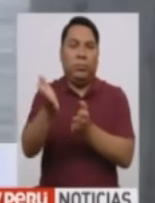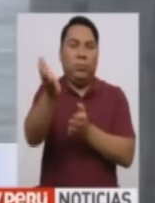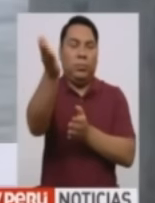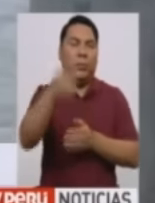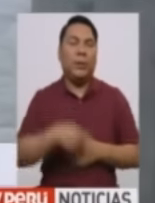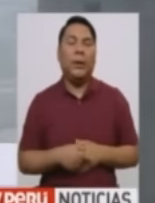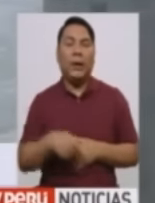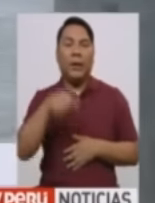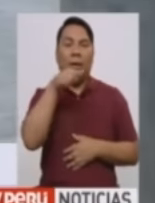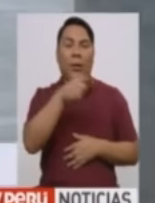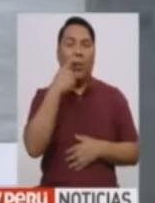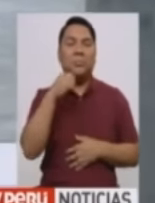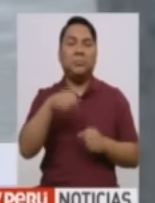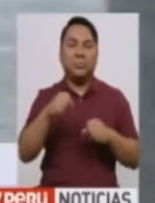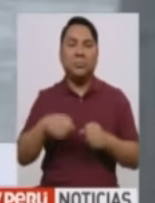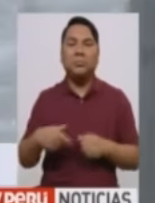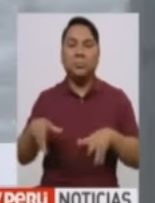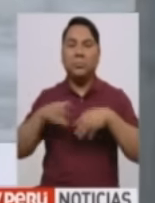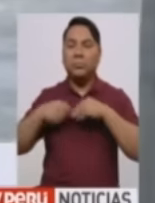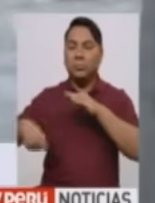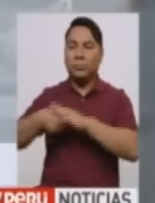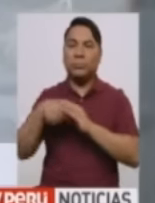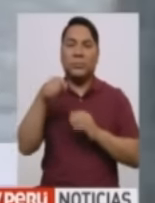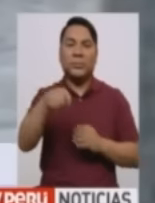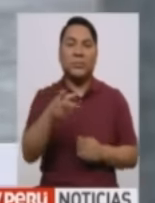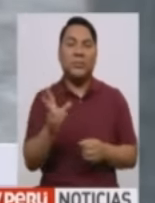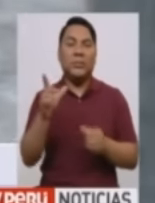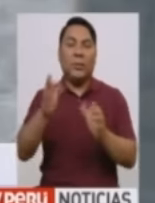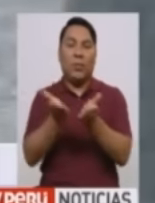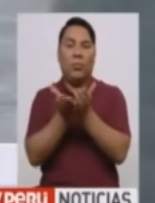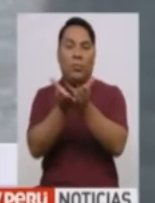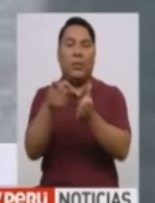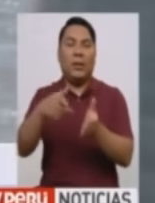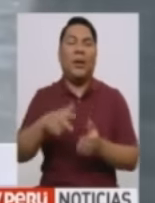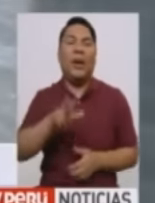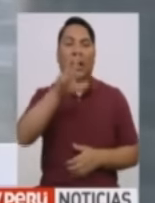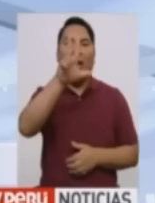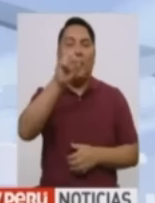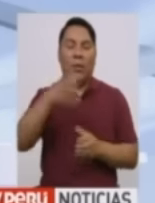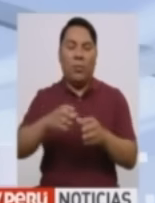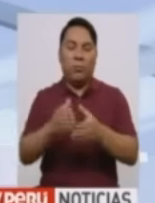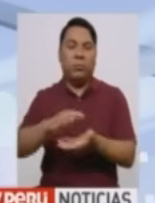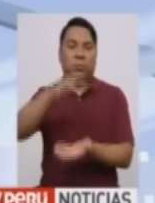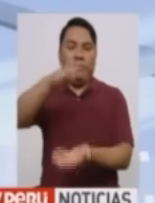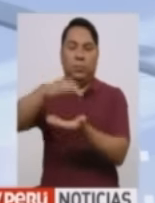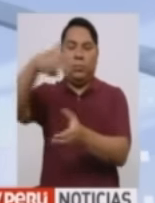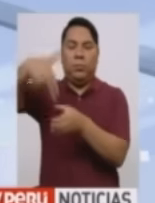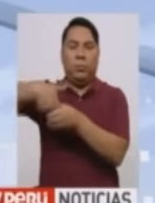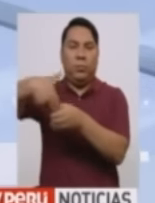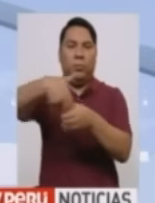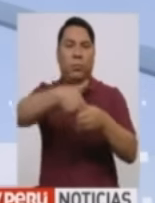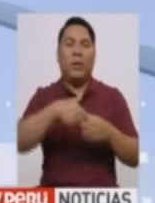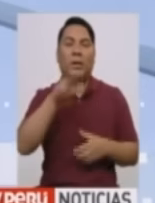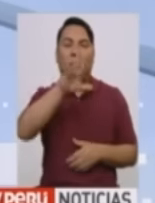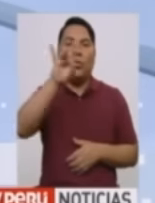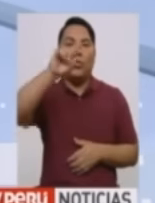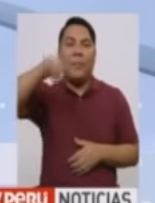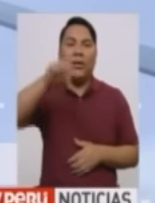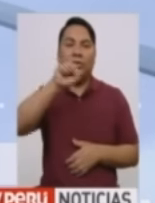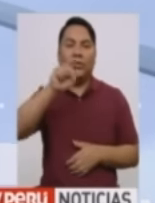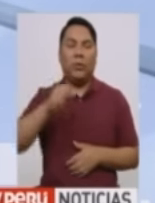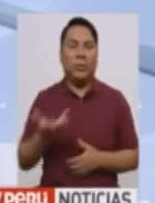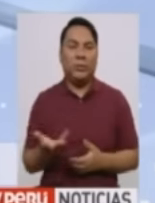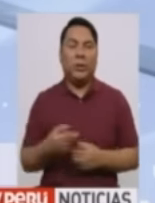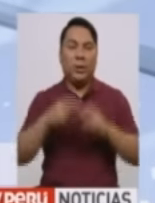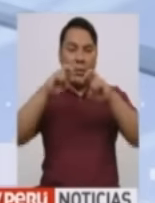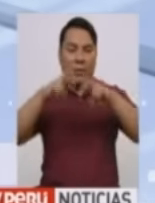indicaron que en la embarcación intervenida se encontraron más de 30 galones de combustible y la suma de 38 mil soles. En un comunicado,